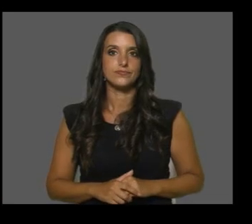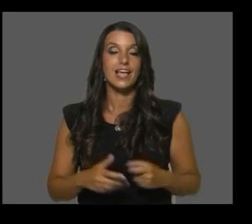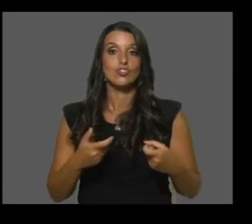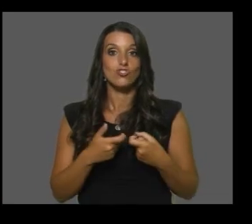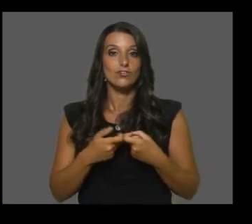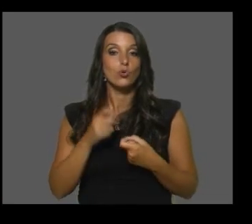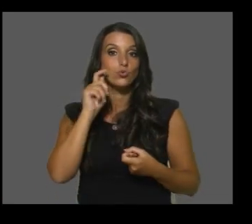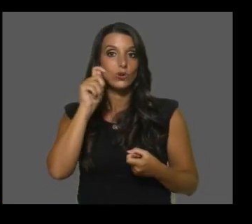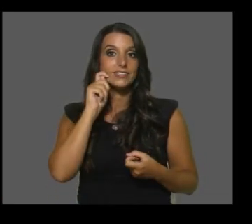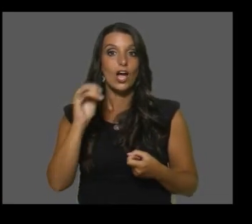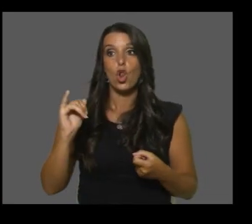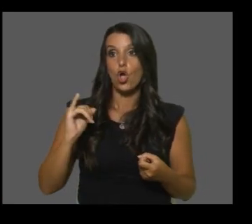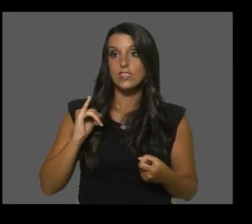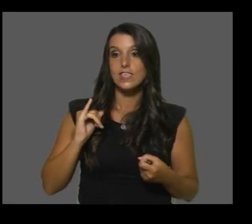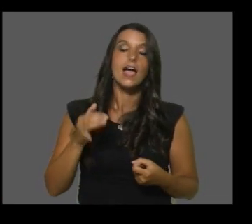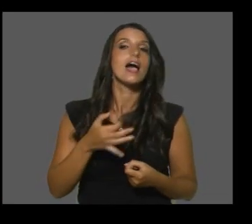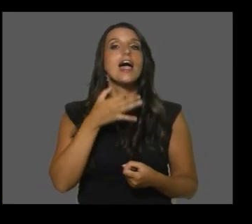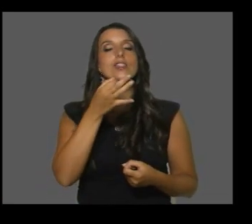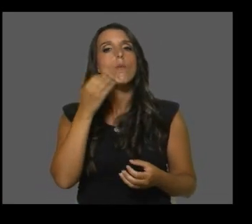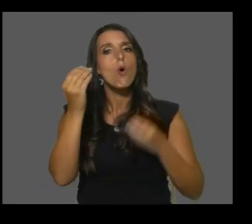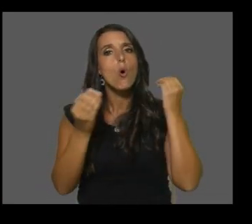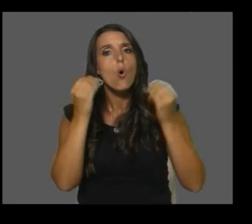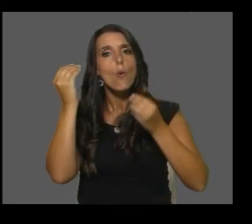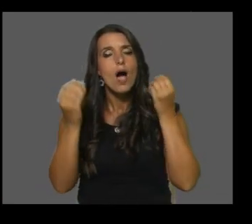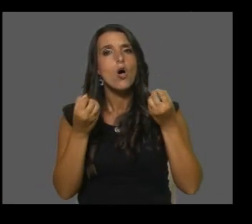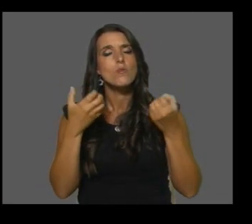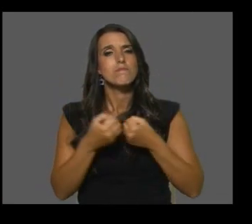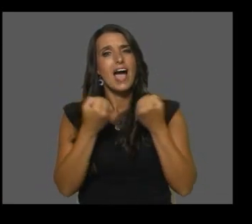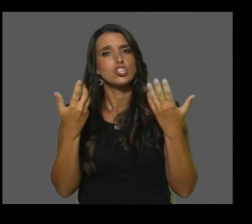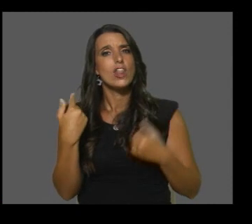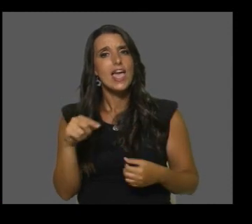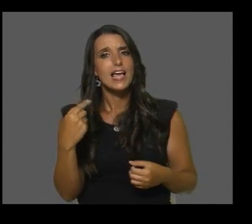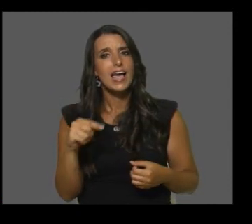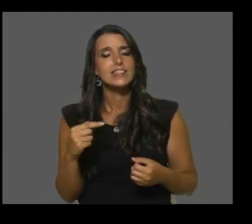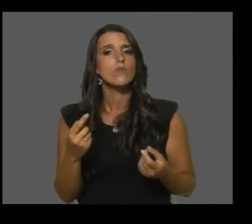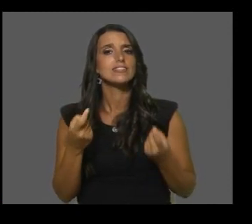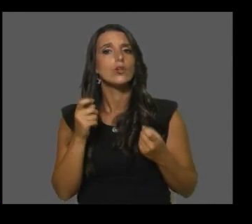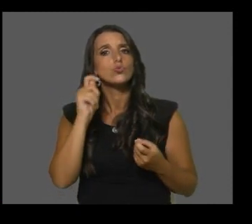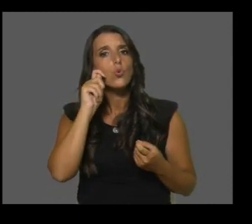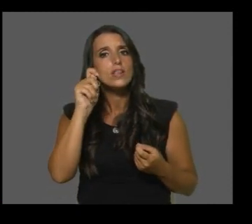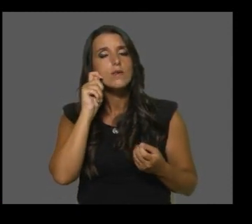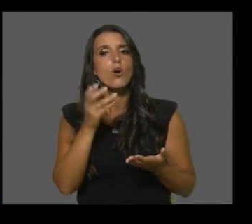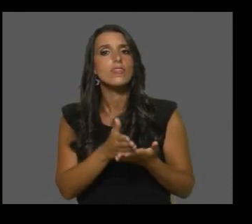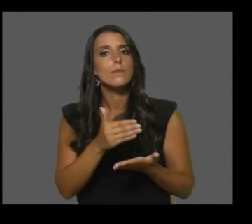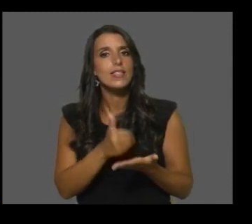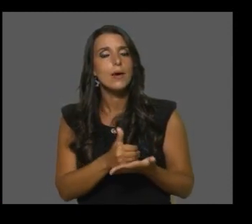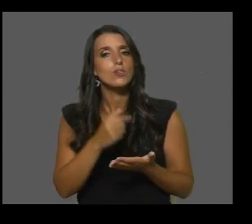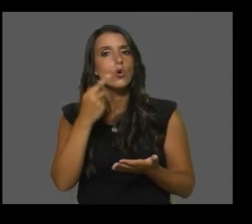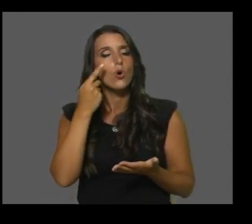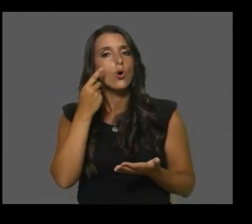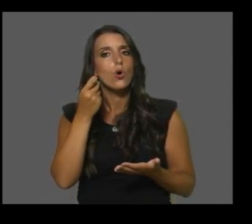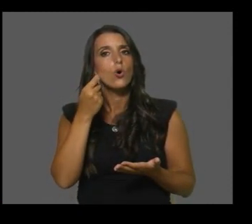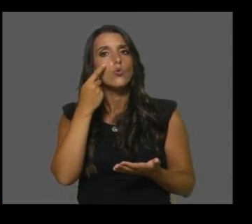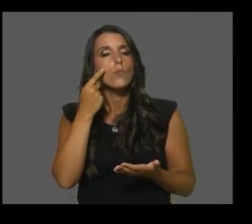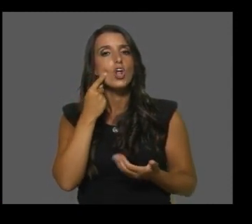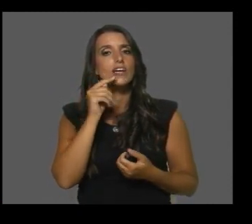la asociación turística de Colonia manifestó su preocupación por el impacto negativo que implica para el turismo del departamento el decreto